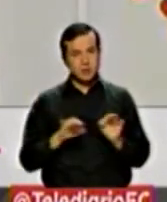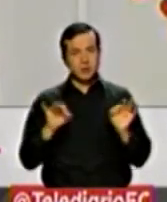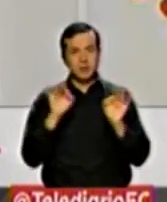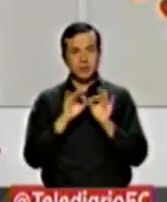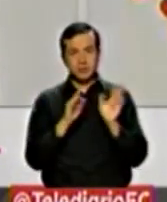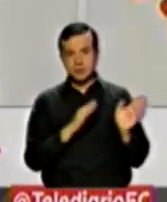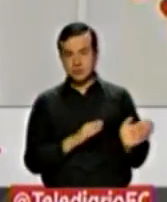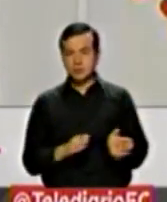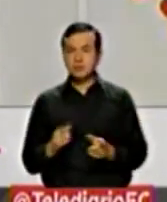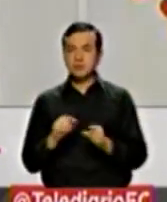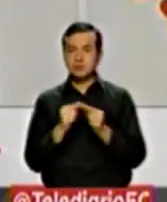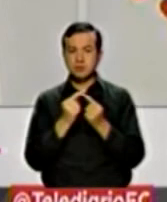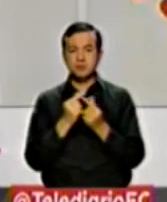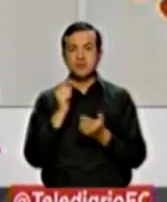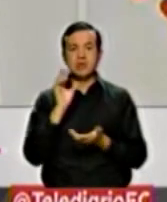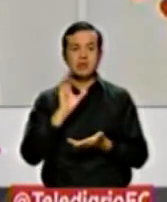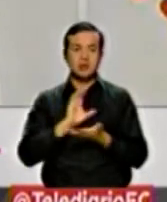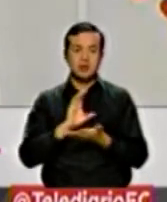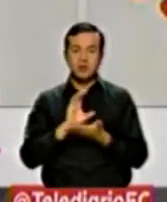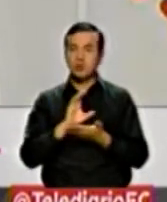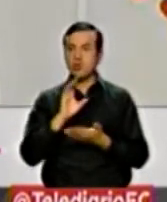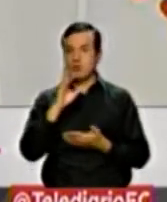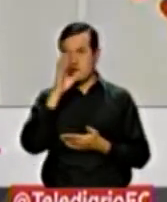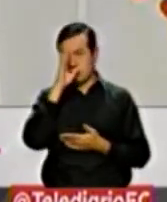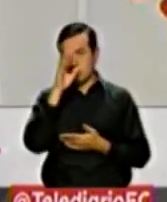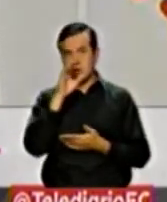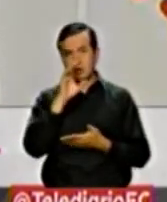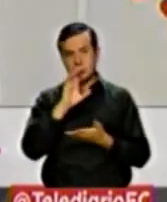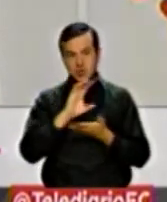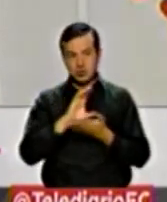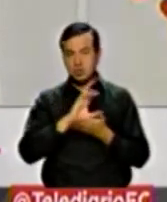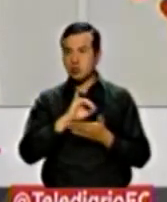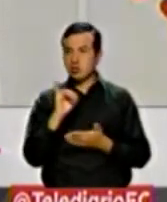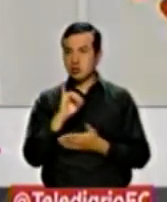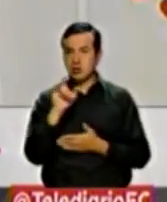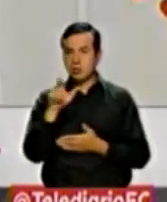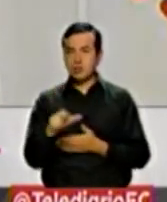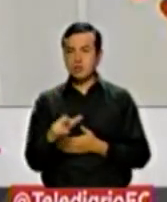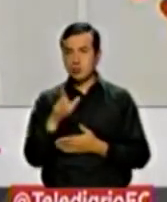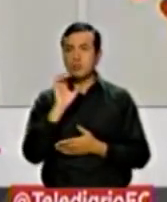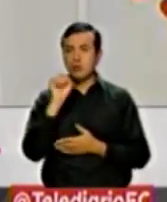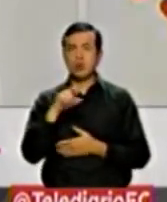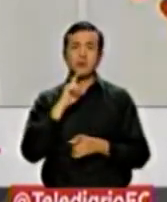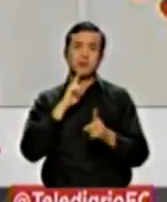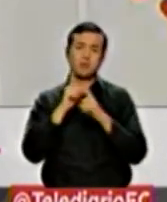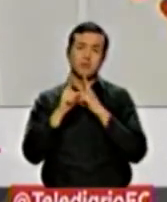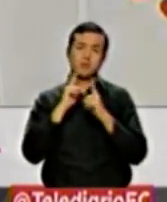de sectores de centro y de izquierda de Guayaquil. Porque es una persona con quien se puede hablar,